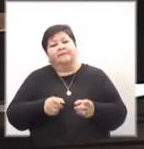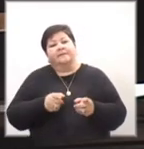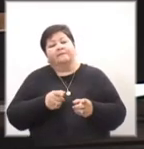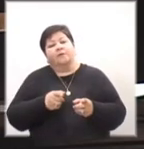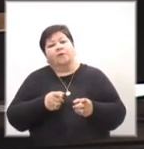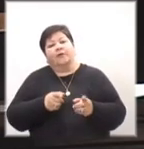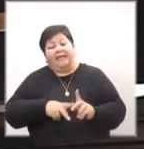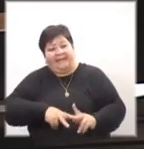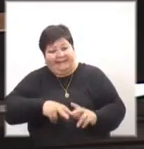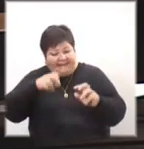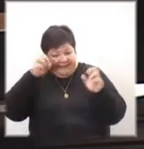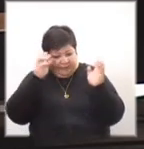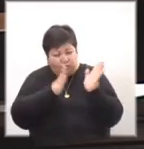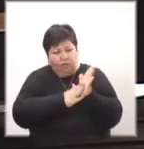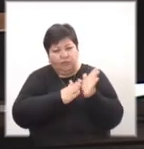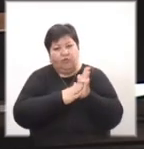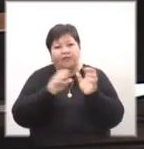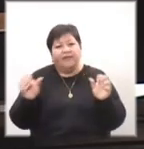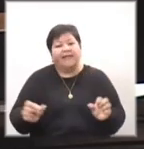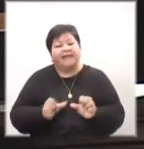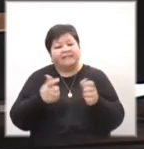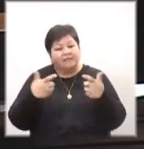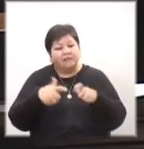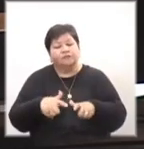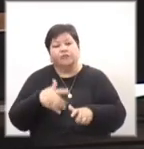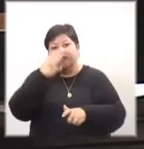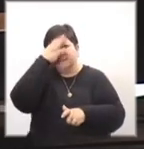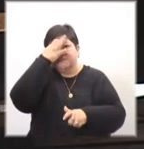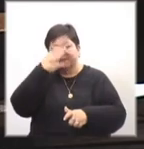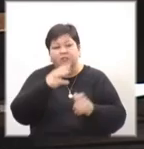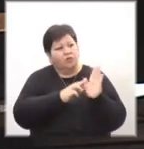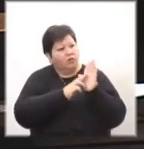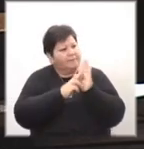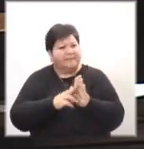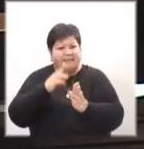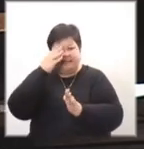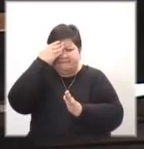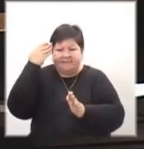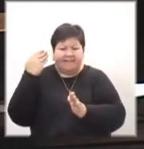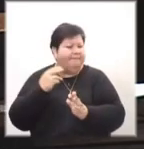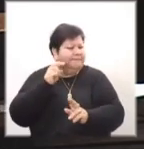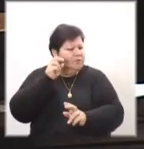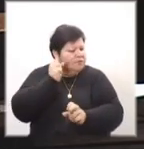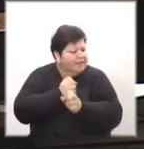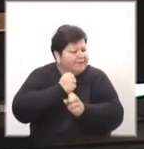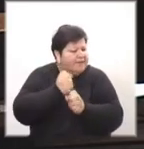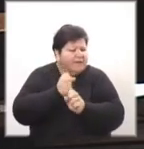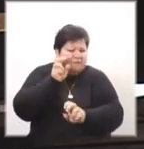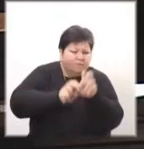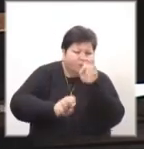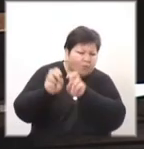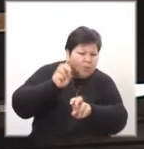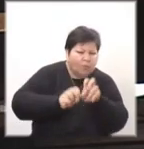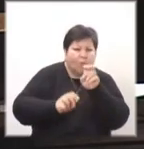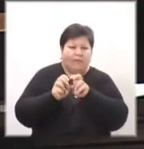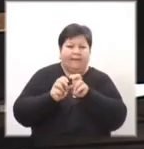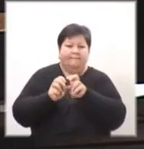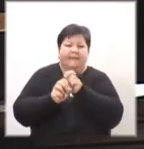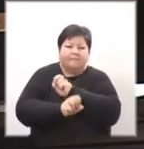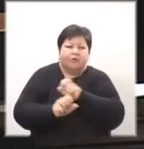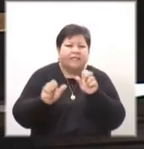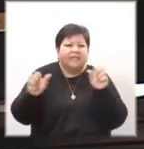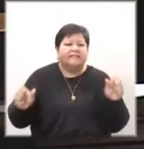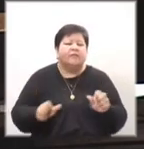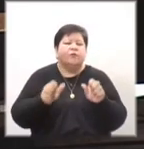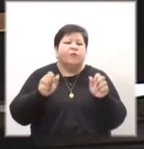la Comisión de expertos, nuestros representantes continuaron trabajando en busca de contribuir a que se realice una verdadera reforma de la